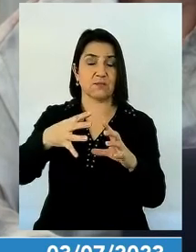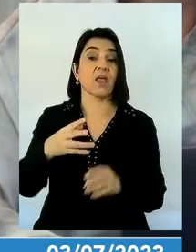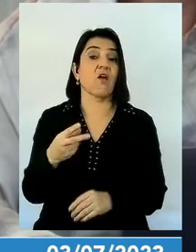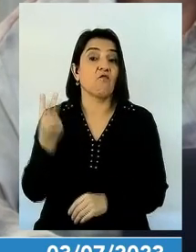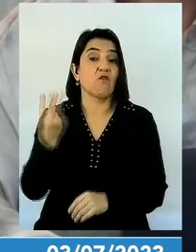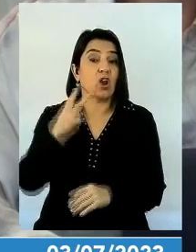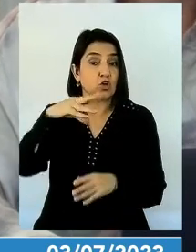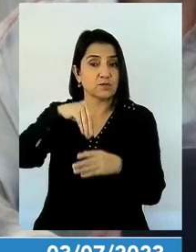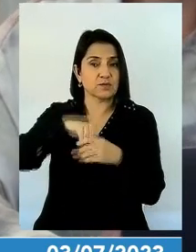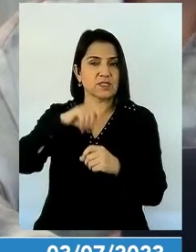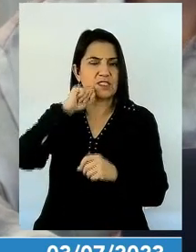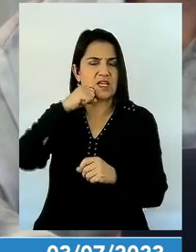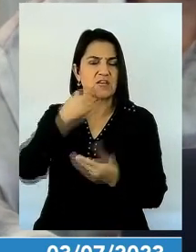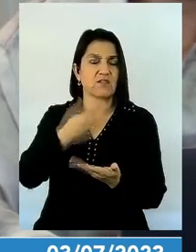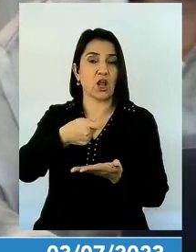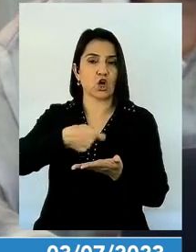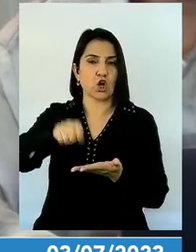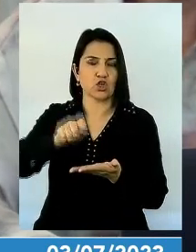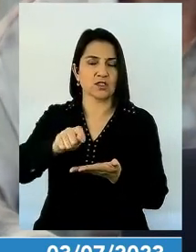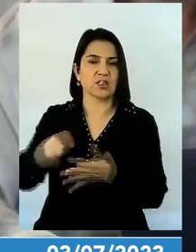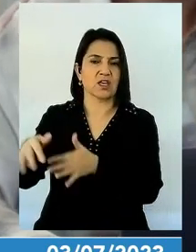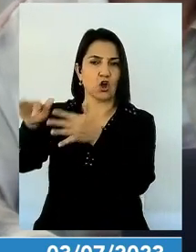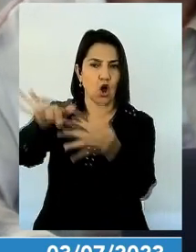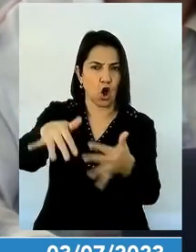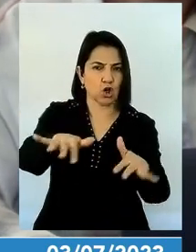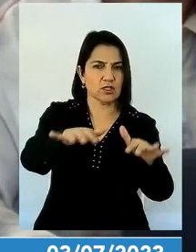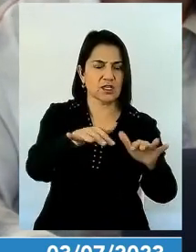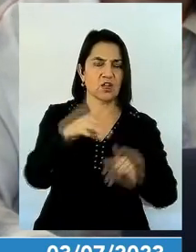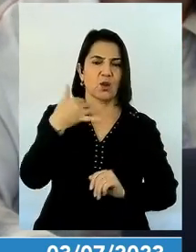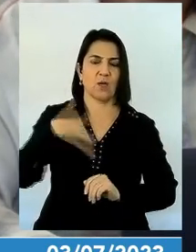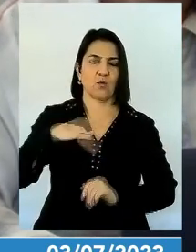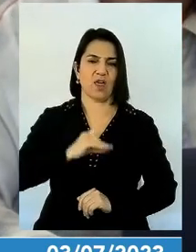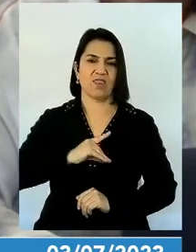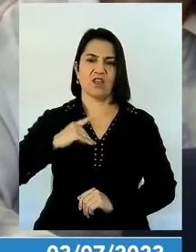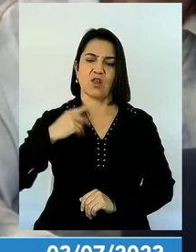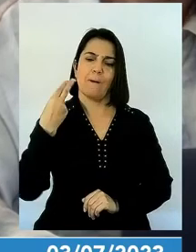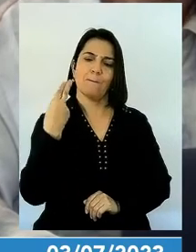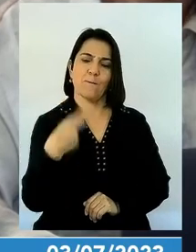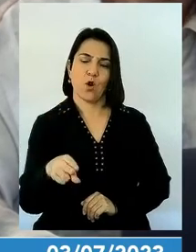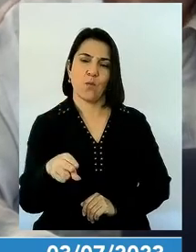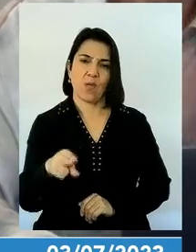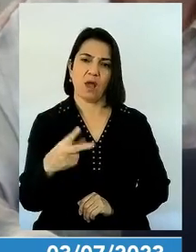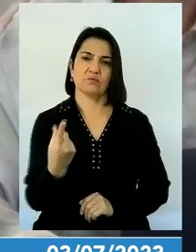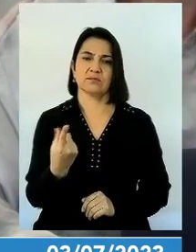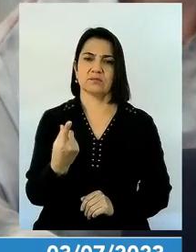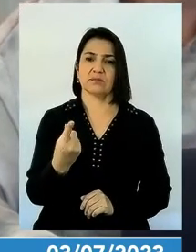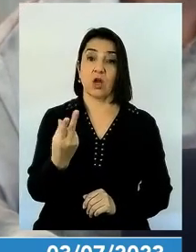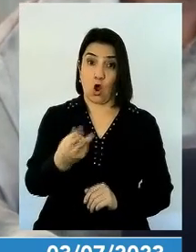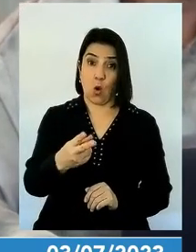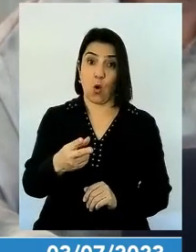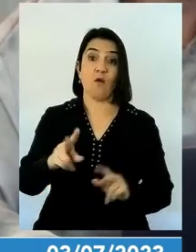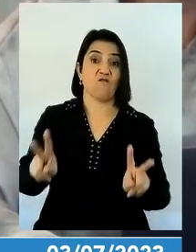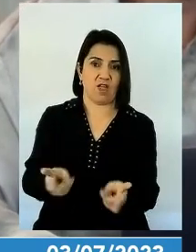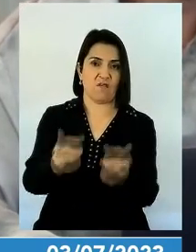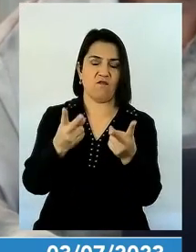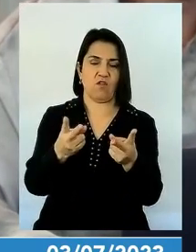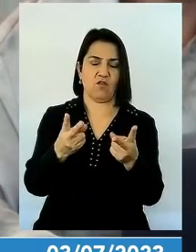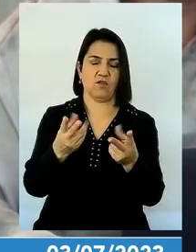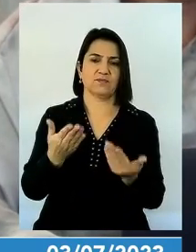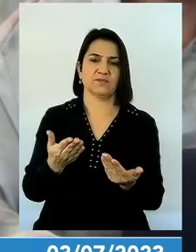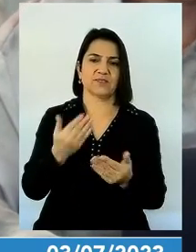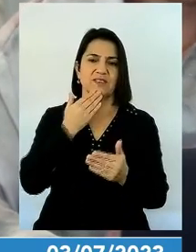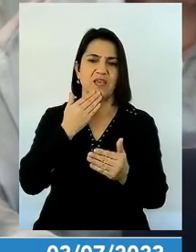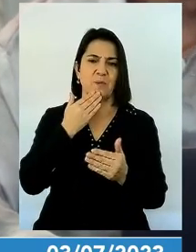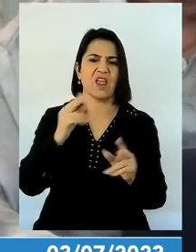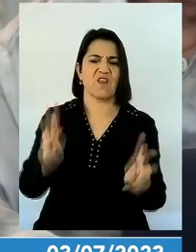los océanos tienen una importancia y dignidad propia como entidades vivas, como mencioné anteriormente, y ecosistemas que merecen